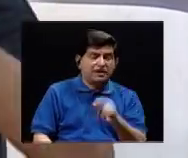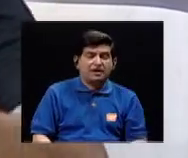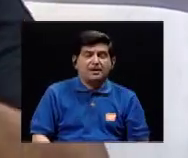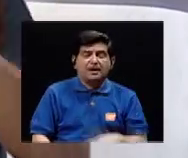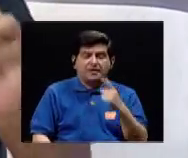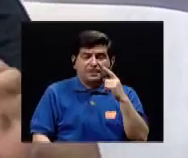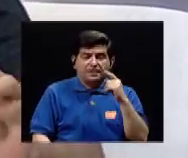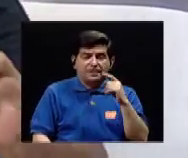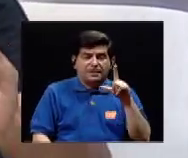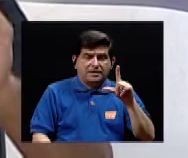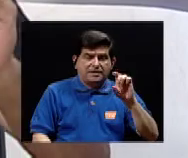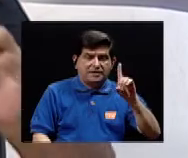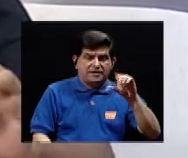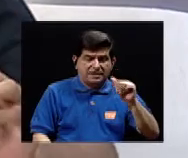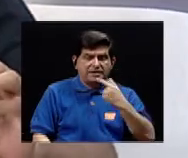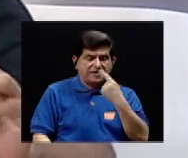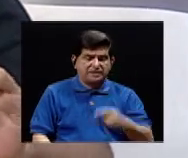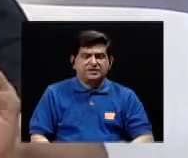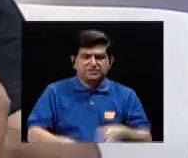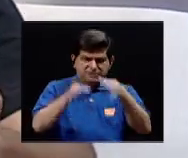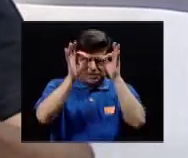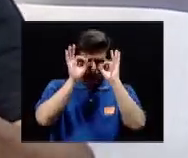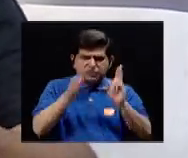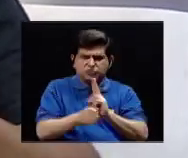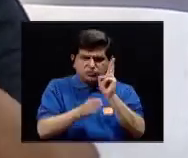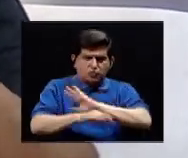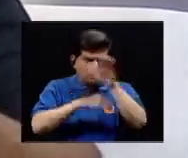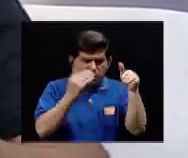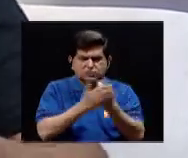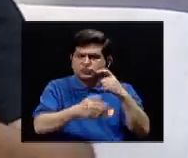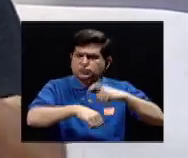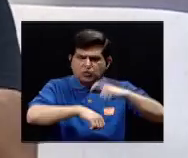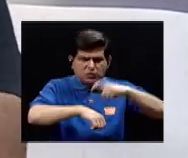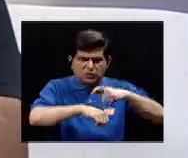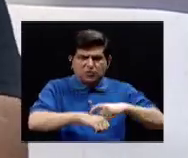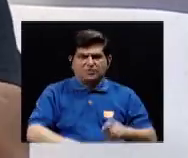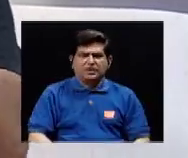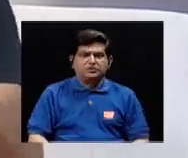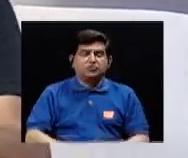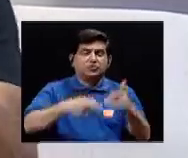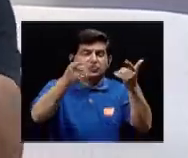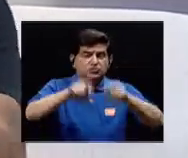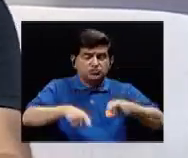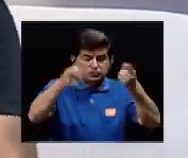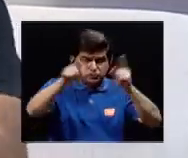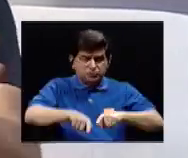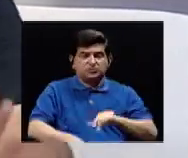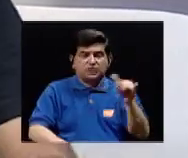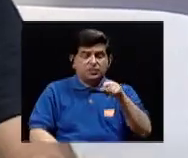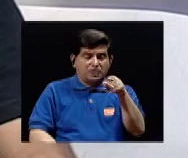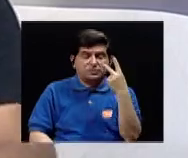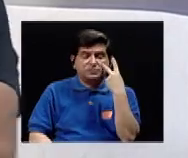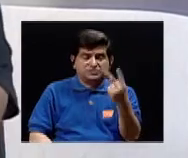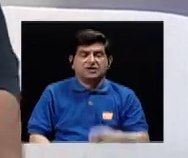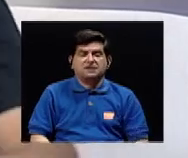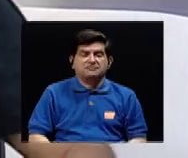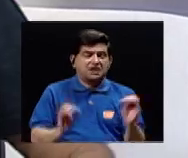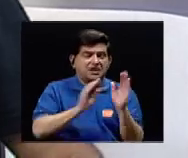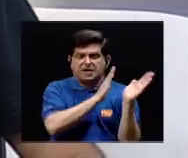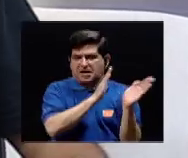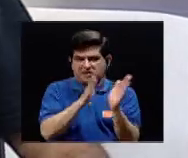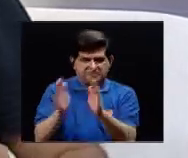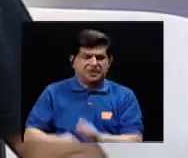en que Leda le ofrece ponerse los anteojos, todos esos momentos son momentos que suceden así como ustedes los ven. No hay